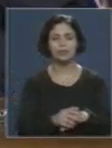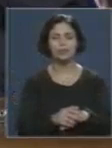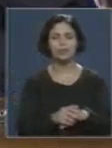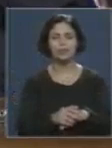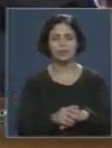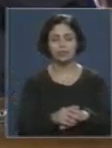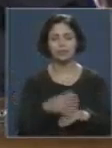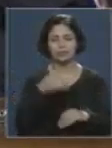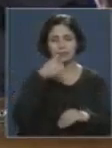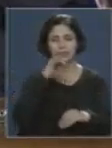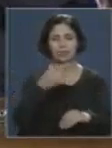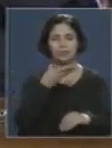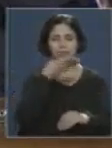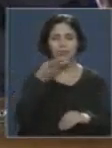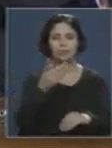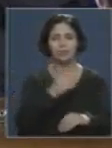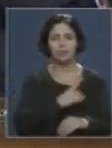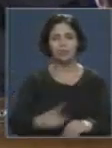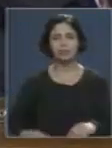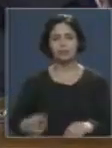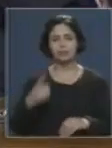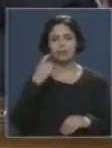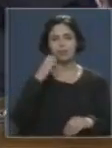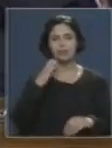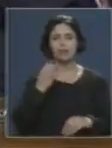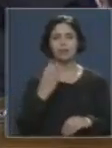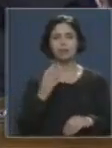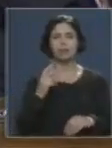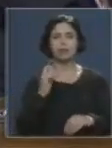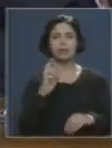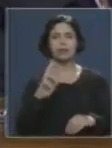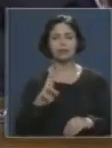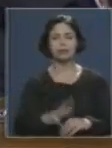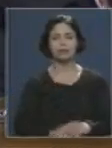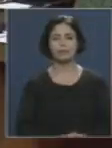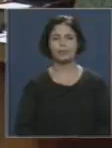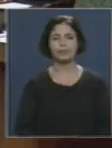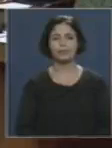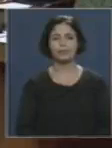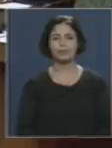A continuación tiene la palabra el diputado Matías Walker.